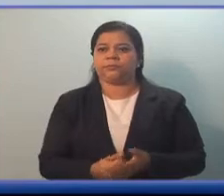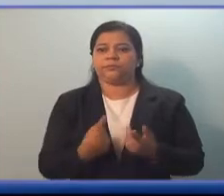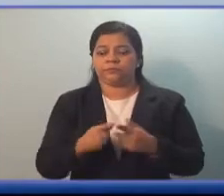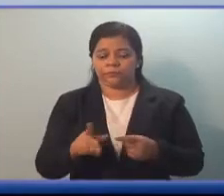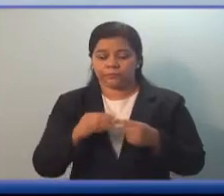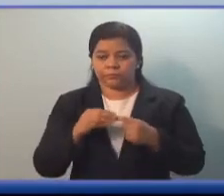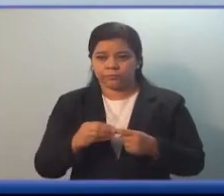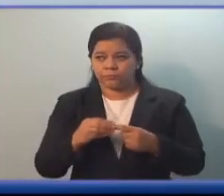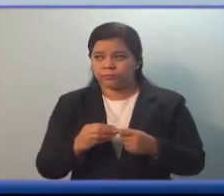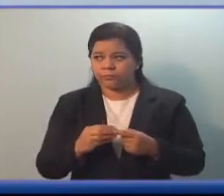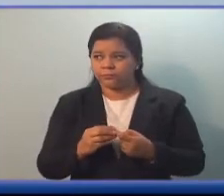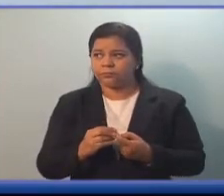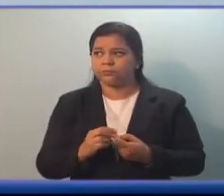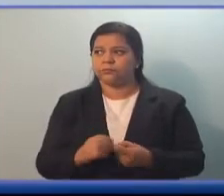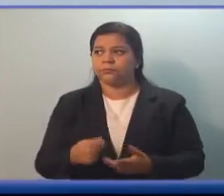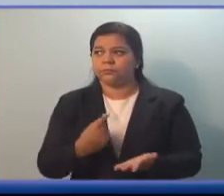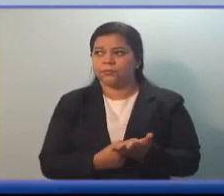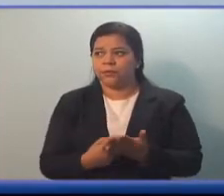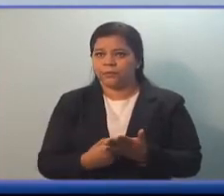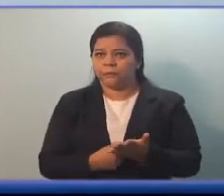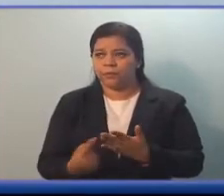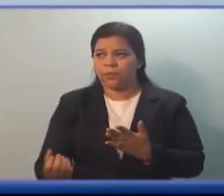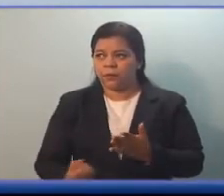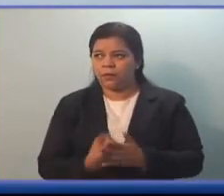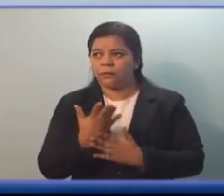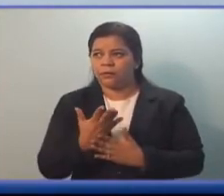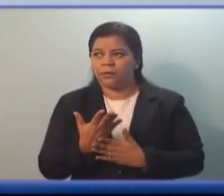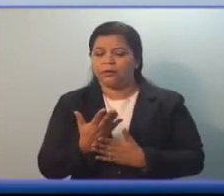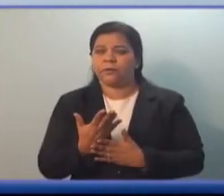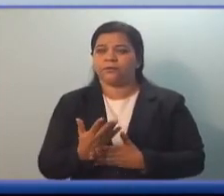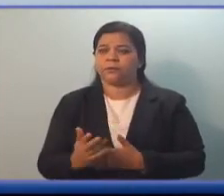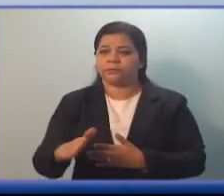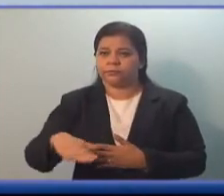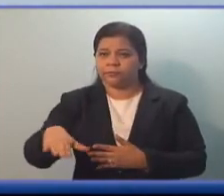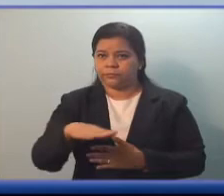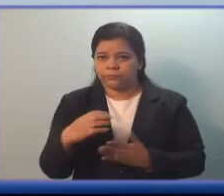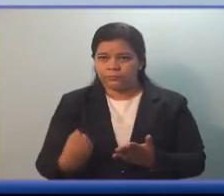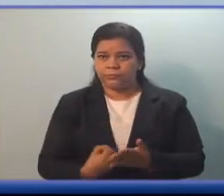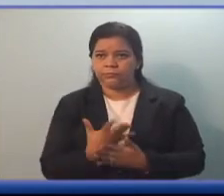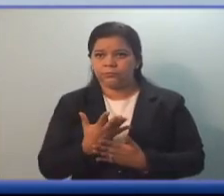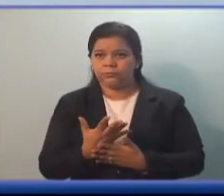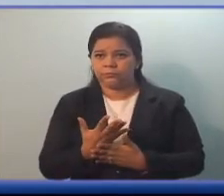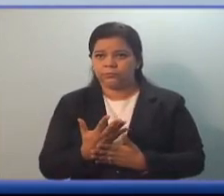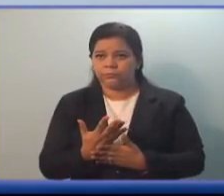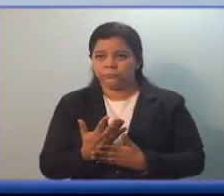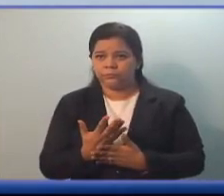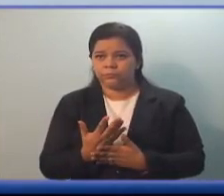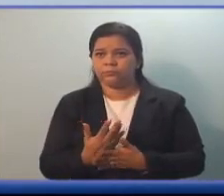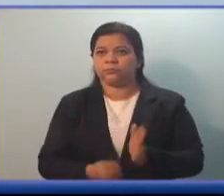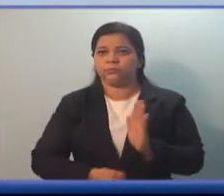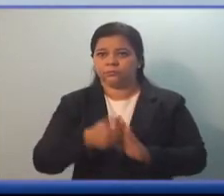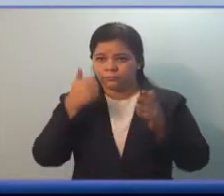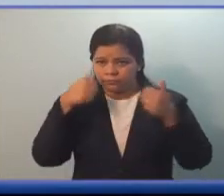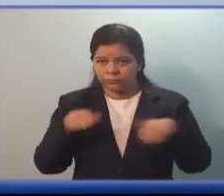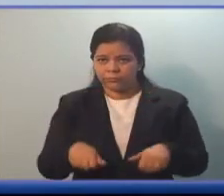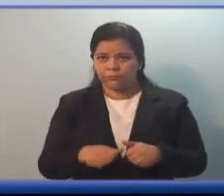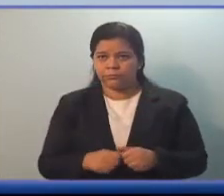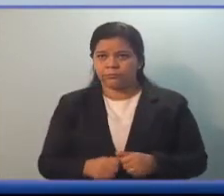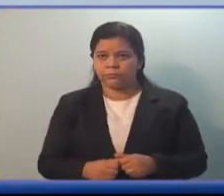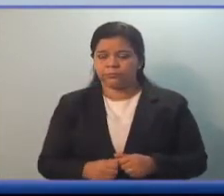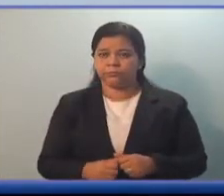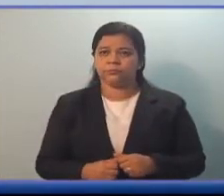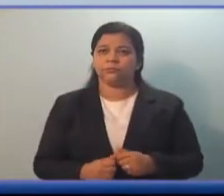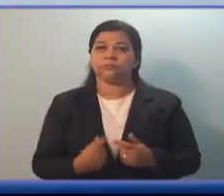especialmente por la creación de tribunales nuevos, jurisdicciones nuevas que van de alguna manera en la misma medida en